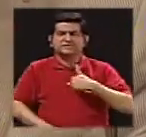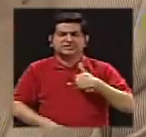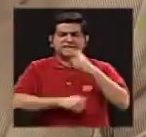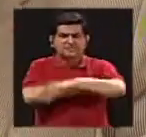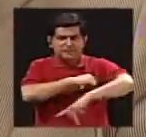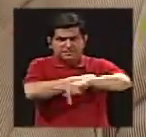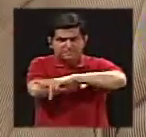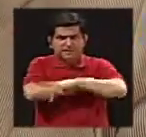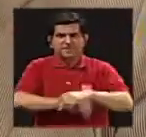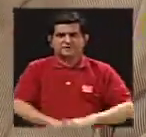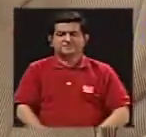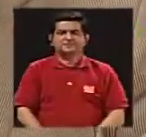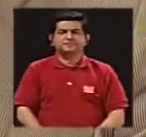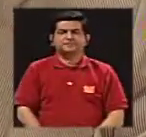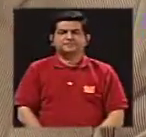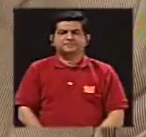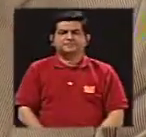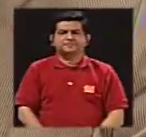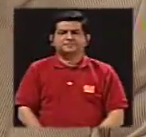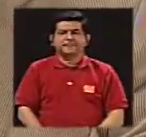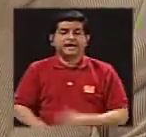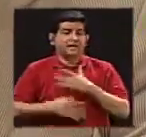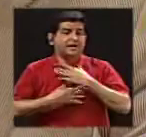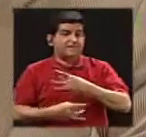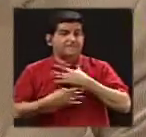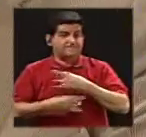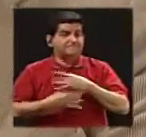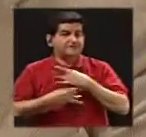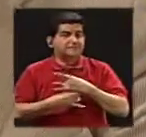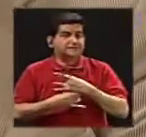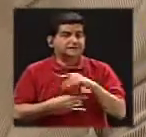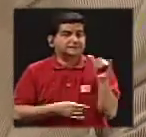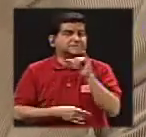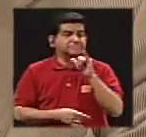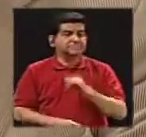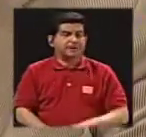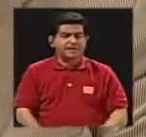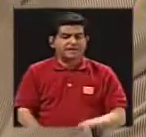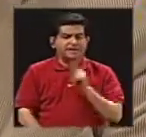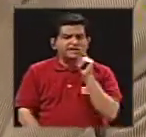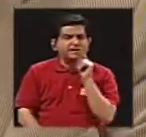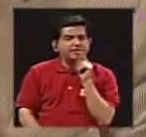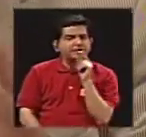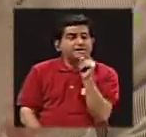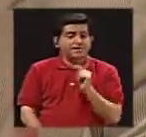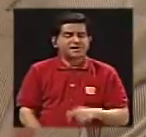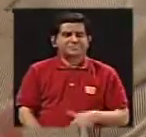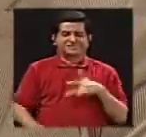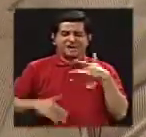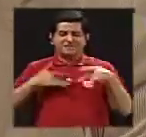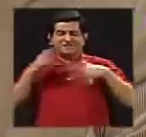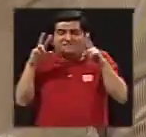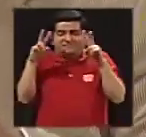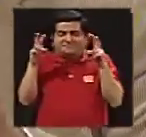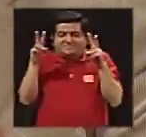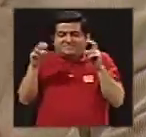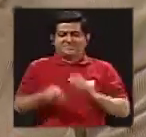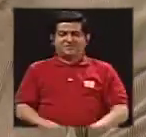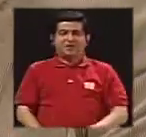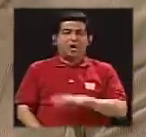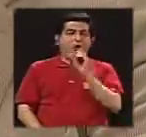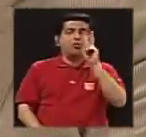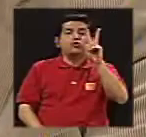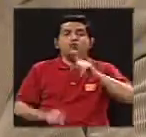país Eh entonces llama la atención como también esta esa sensibilidad o esas dos